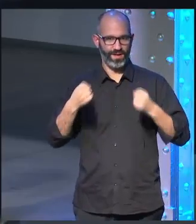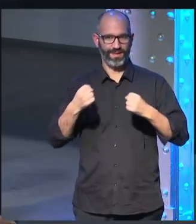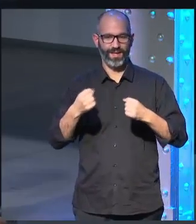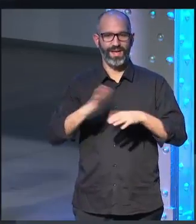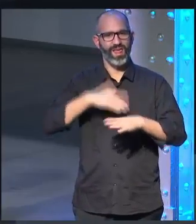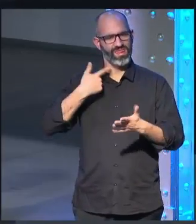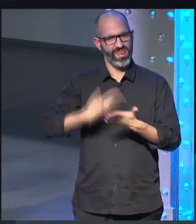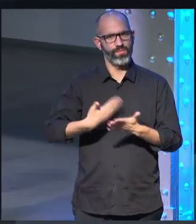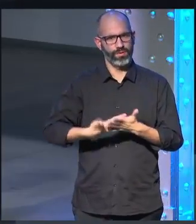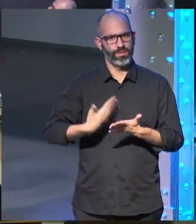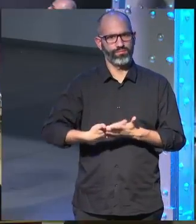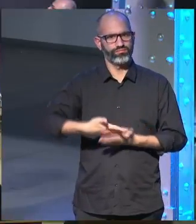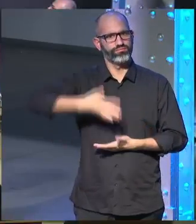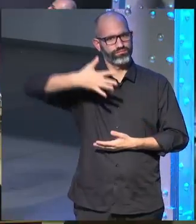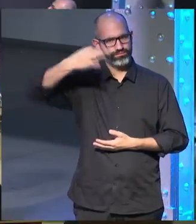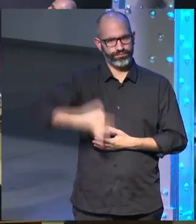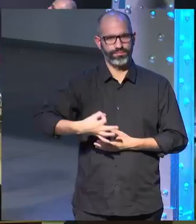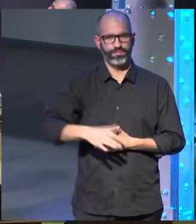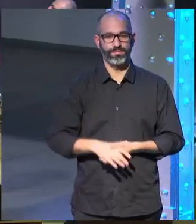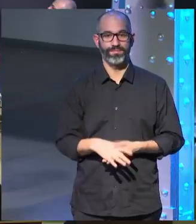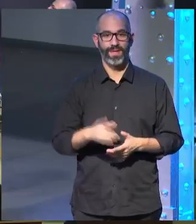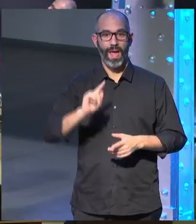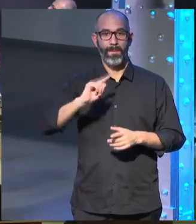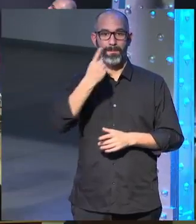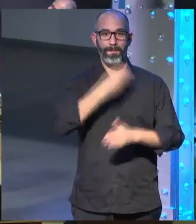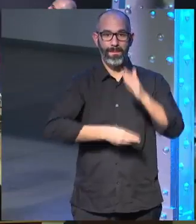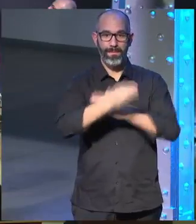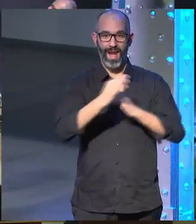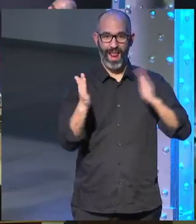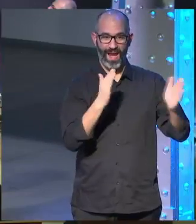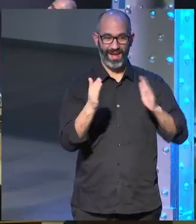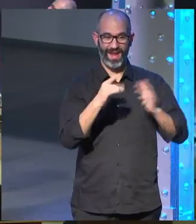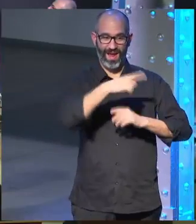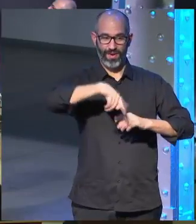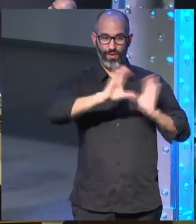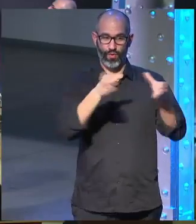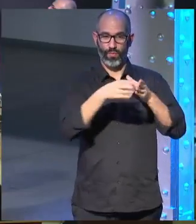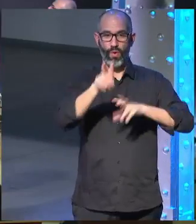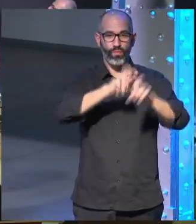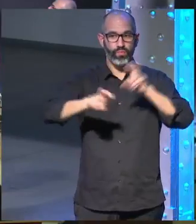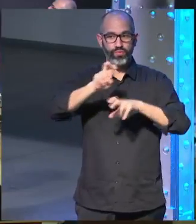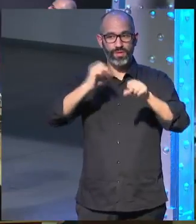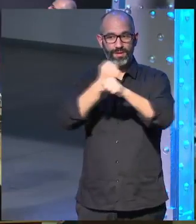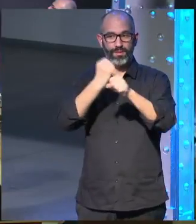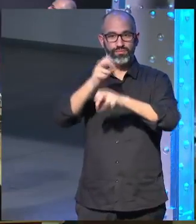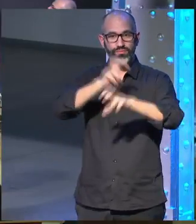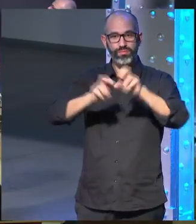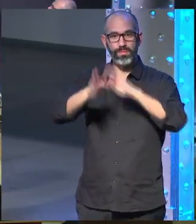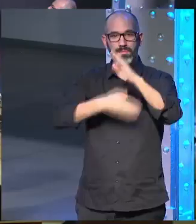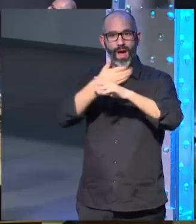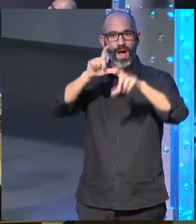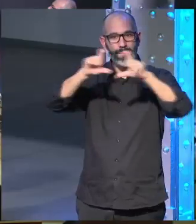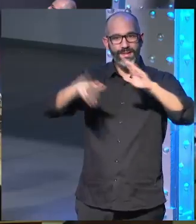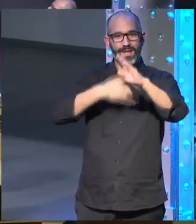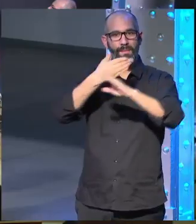que demuestran que funciona, ¿no? El millennial, cuando busca empleo, es como una decisión de compra, efectivamente. Mira a la empresa, se va a las redes sociales,